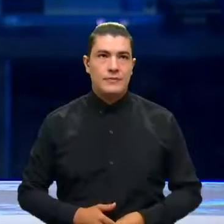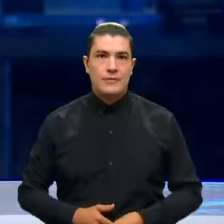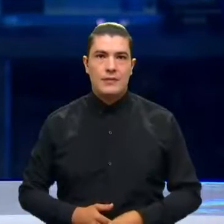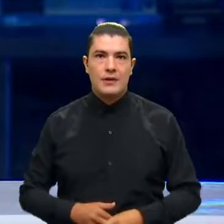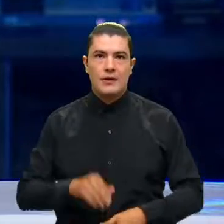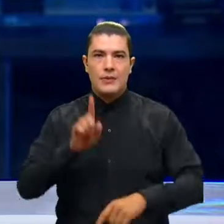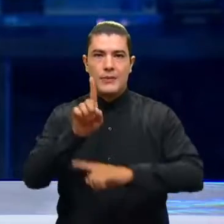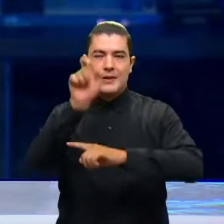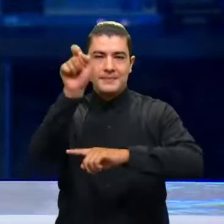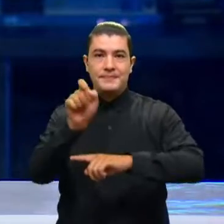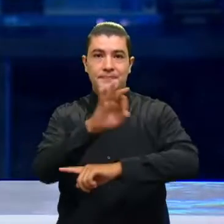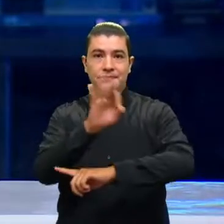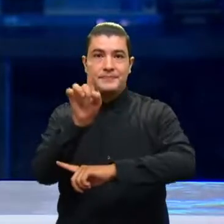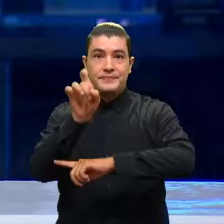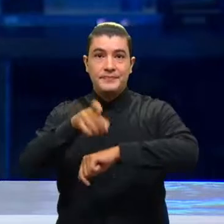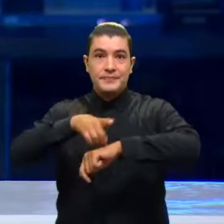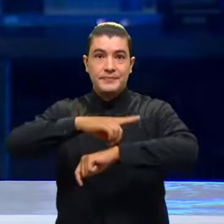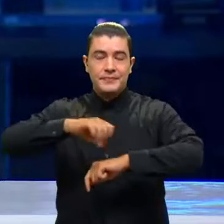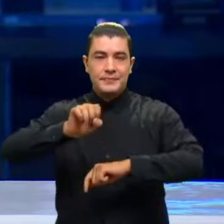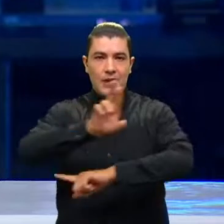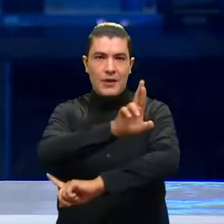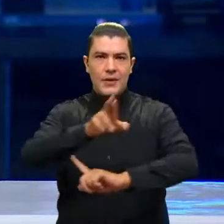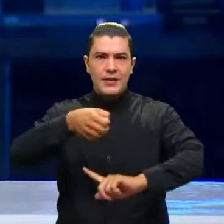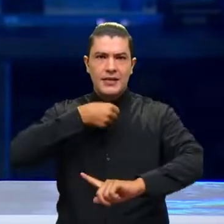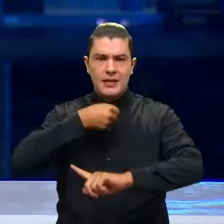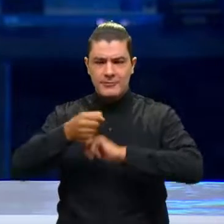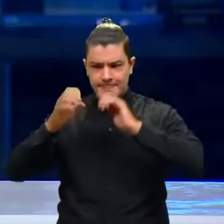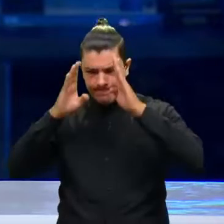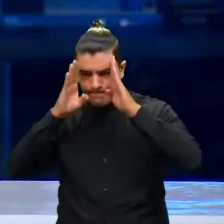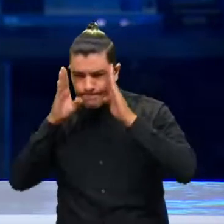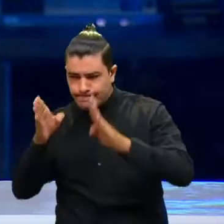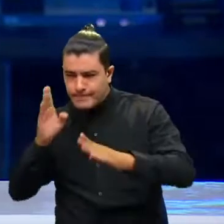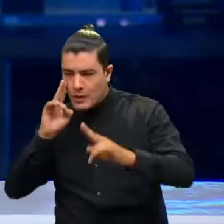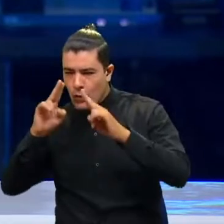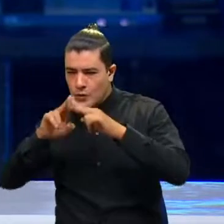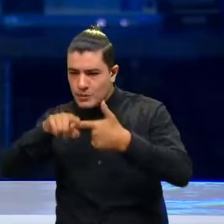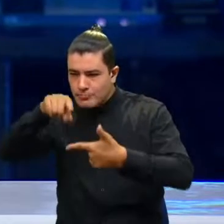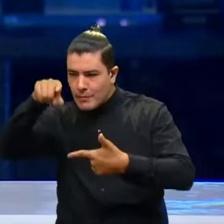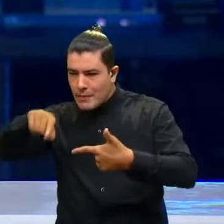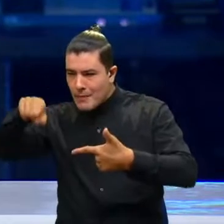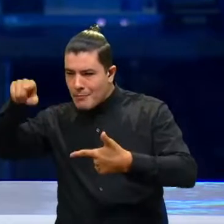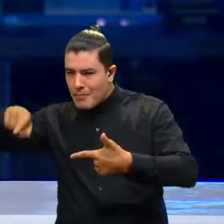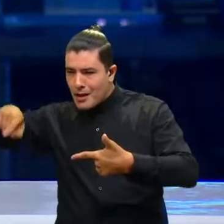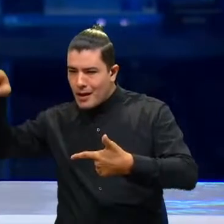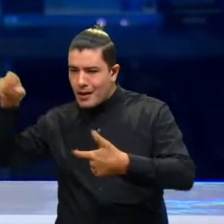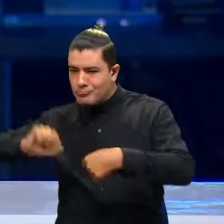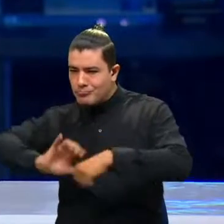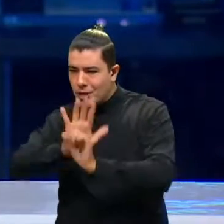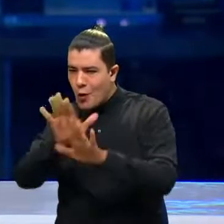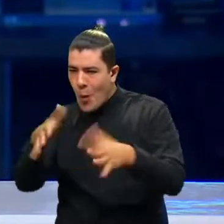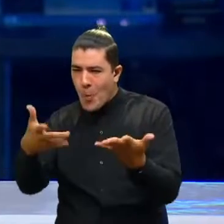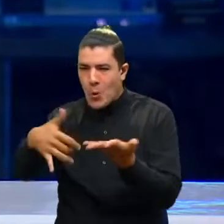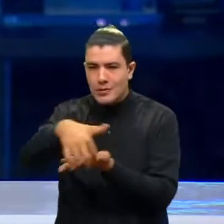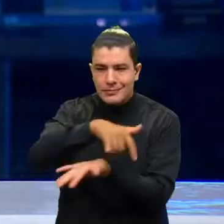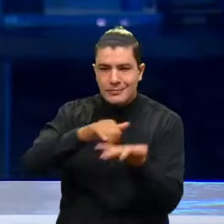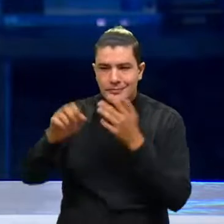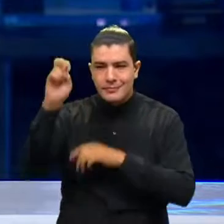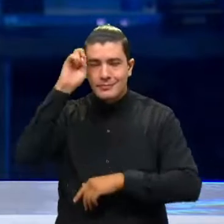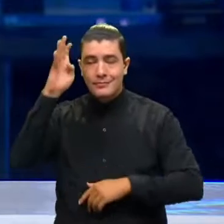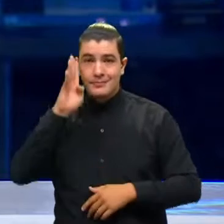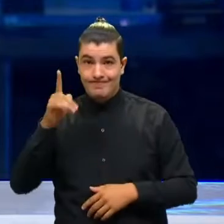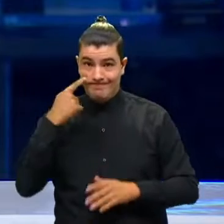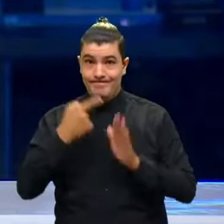1 de la tarde, 36 minutos. En Oriente Noticias no bajamos la guardia y seguimos atentos al tema que acapara la atención del mundo, COVID-19. Y es